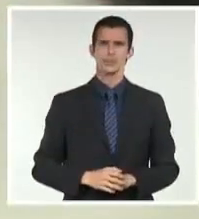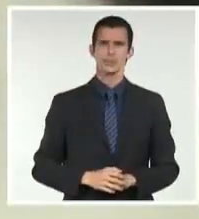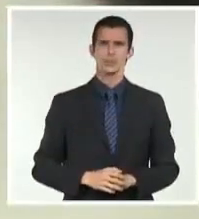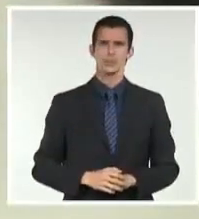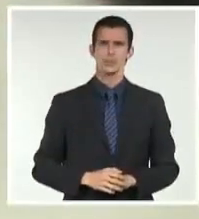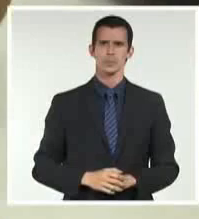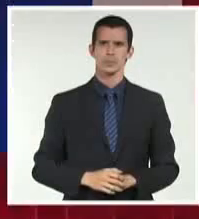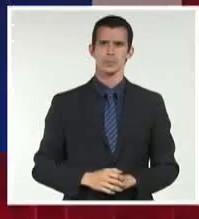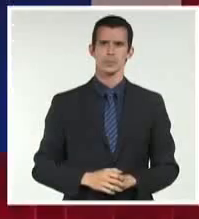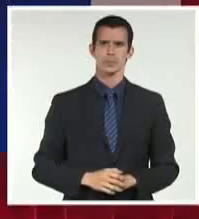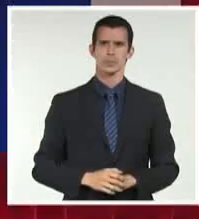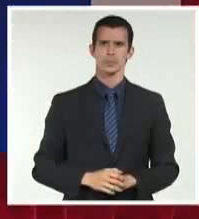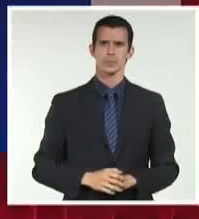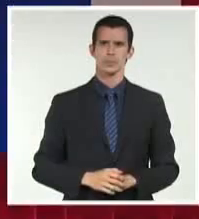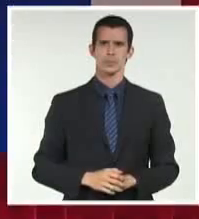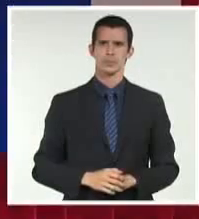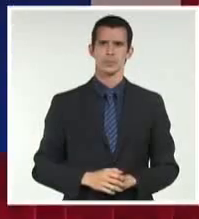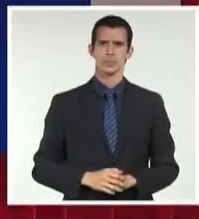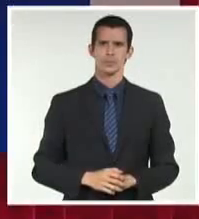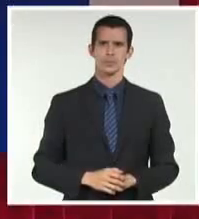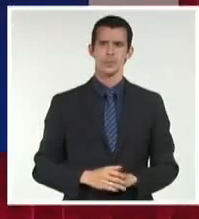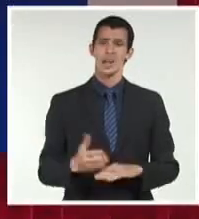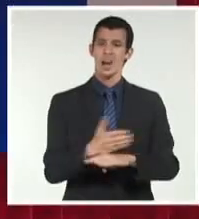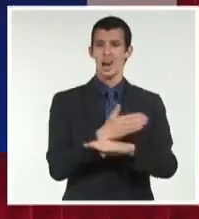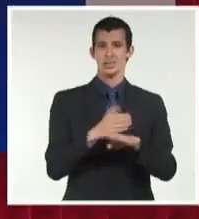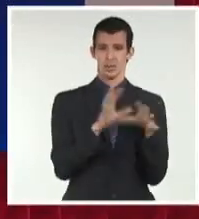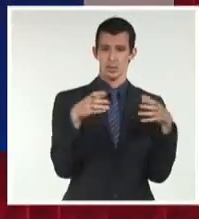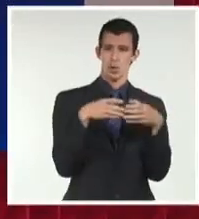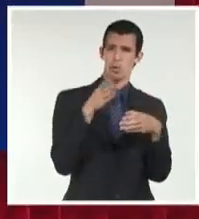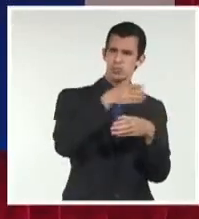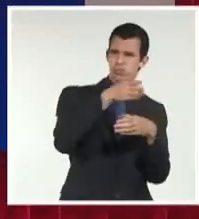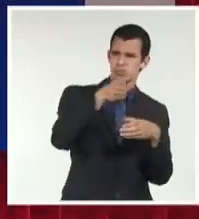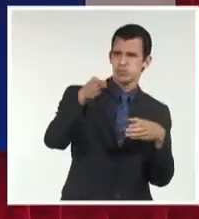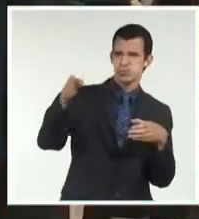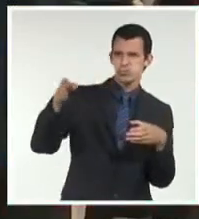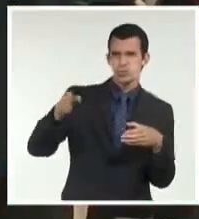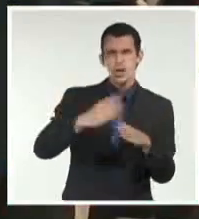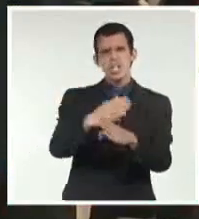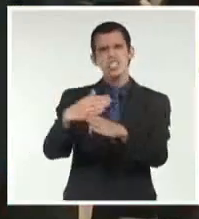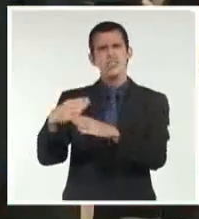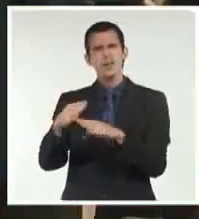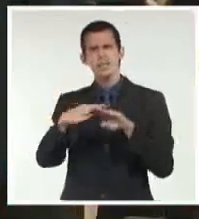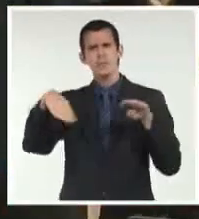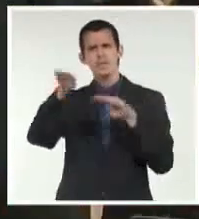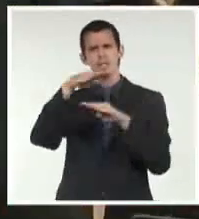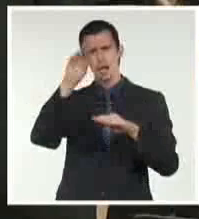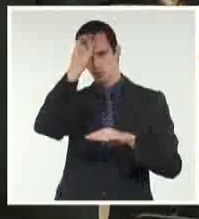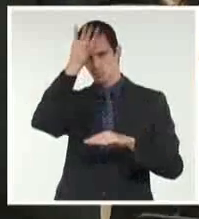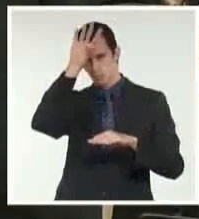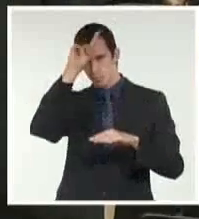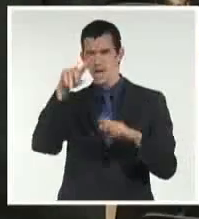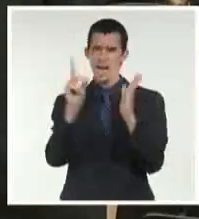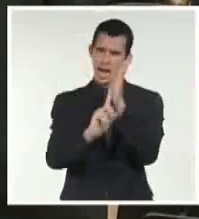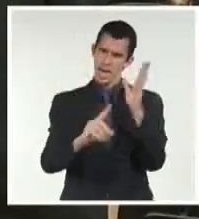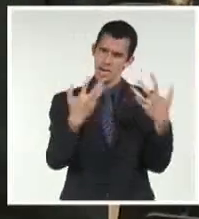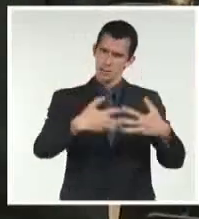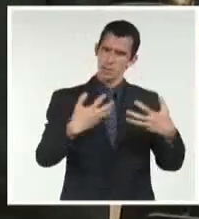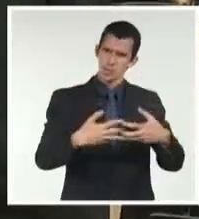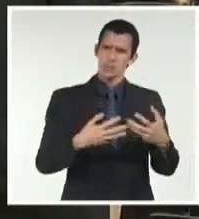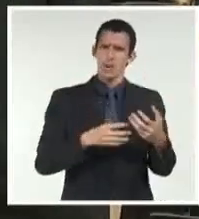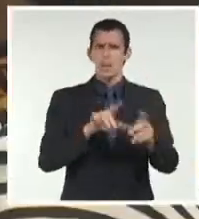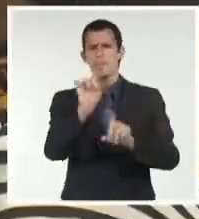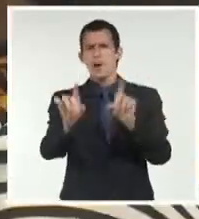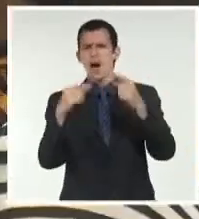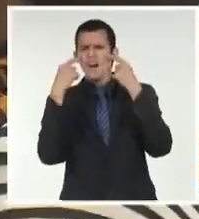más alta fiscalización parlamentaria realizada al Ministerio de Energía y Minas. Como se dijo en el plenario, la Comisión de